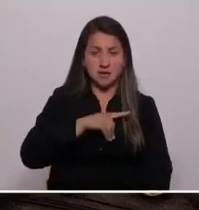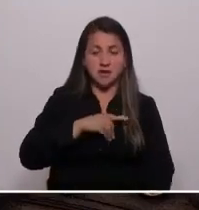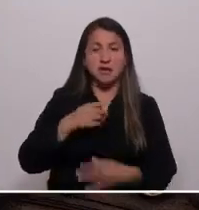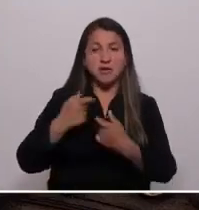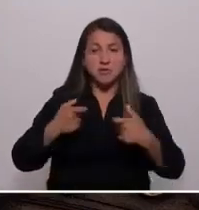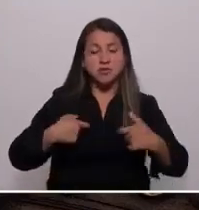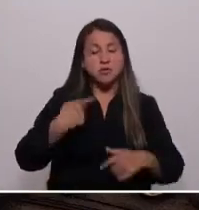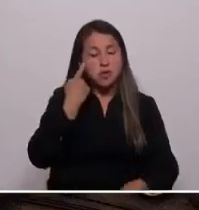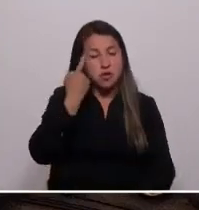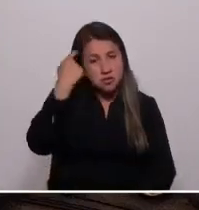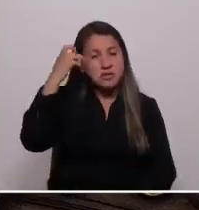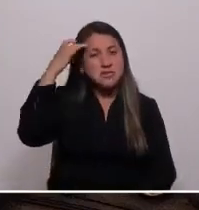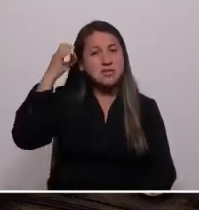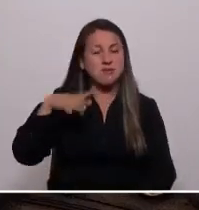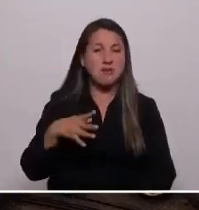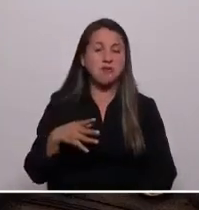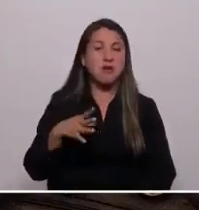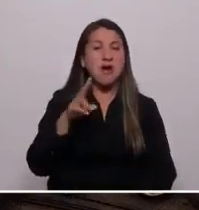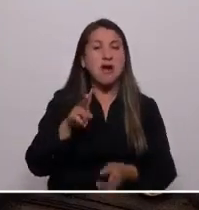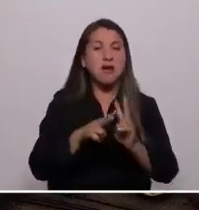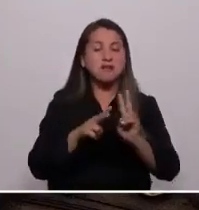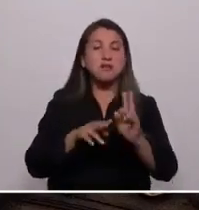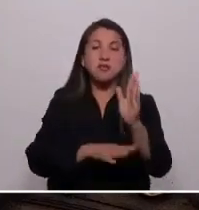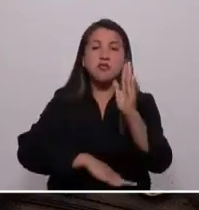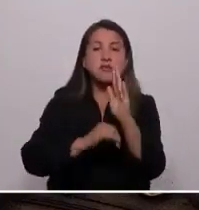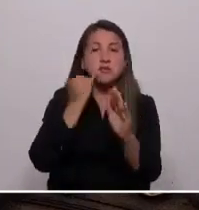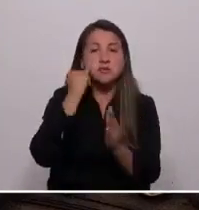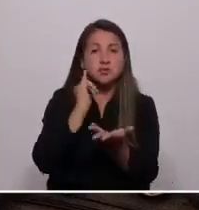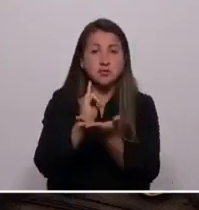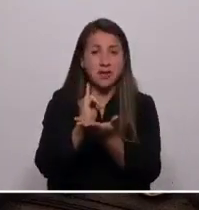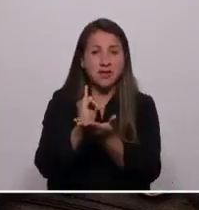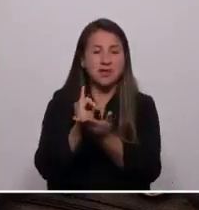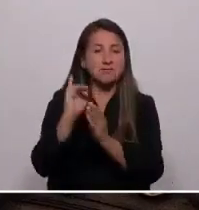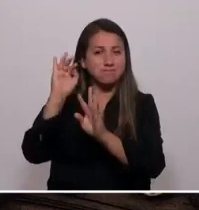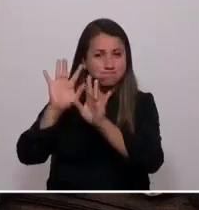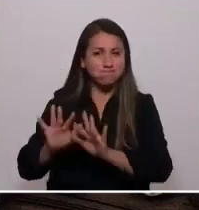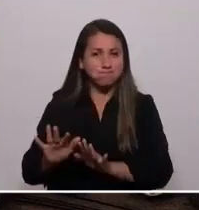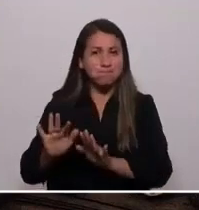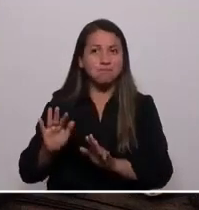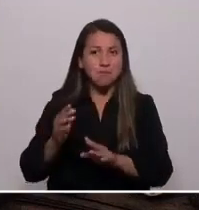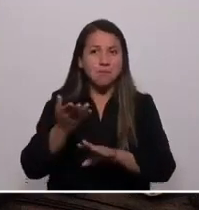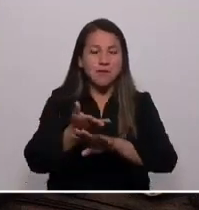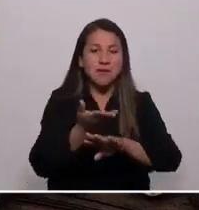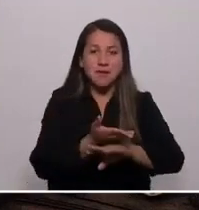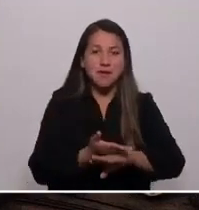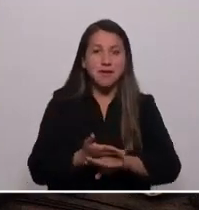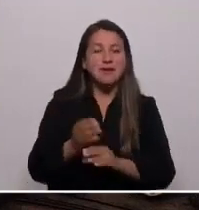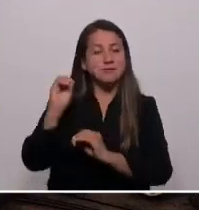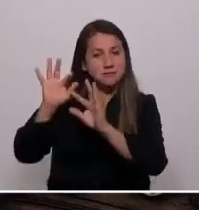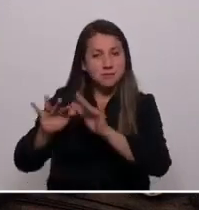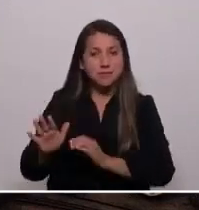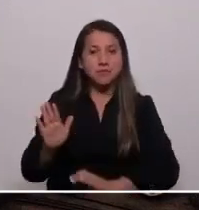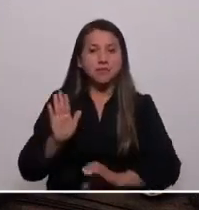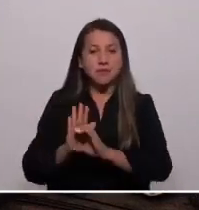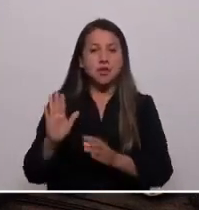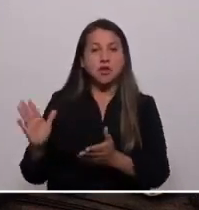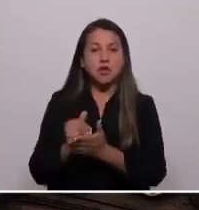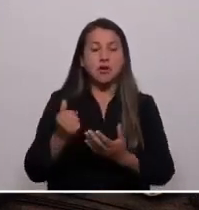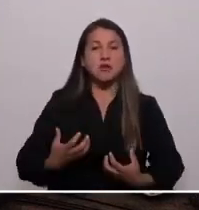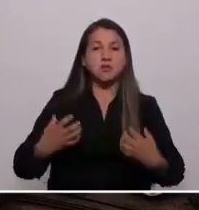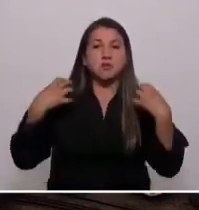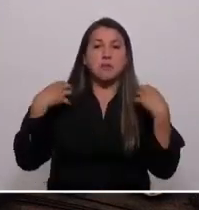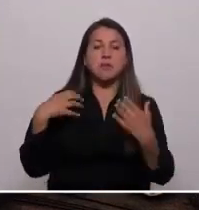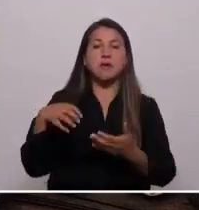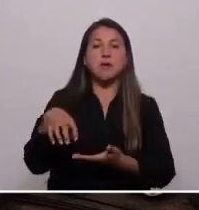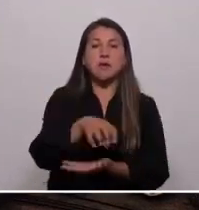conscientes que estamos creando las bases institucionales para alcanzar nuestras demandas y estaremos redactando esta constitución que luego la tendrán que asumir los pueblos